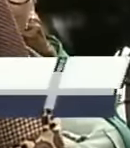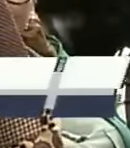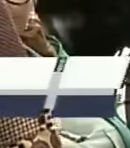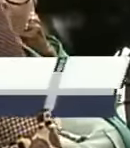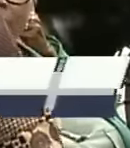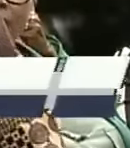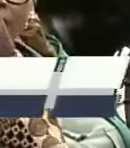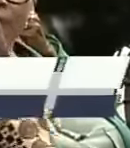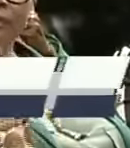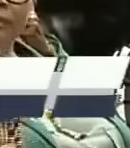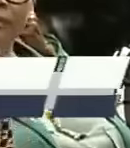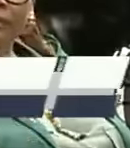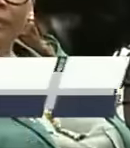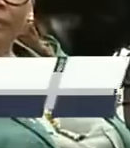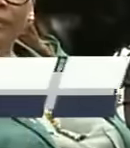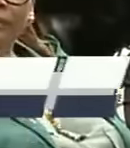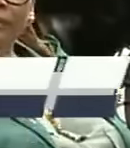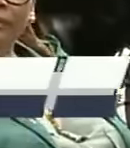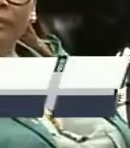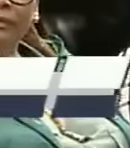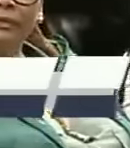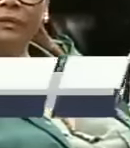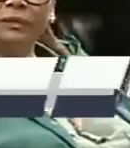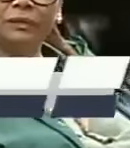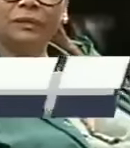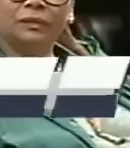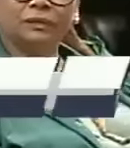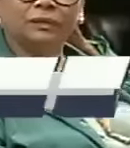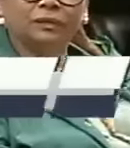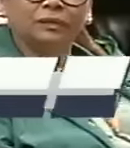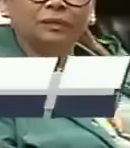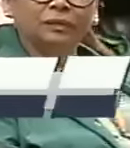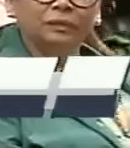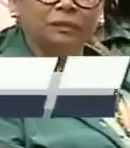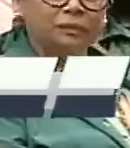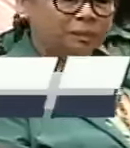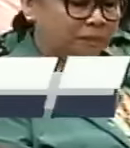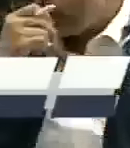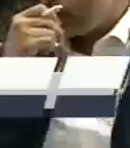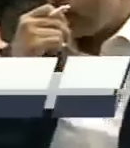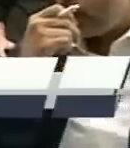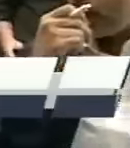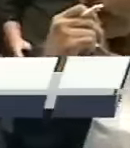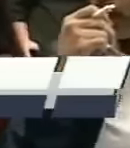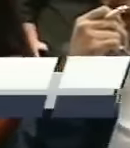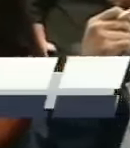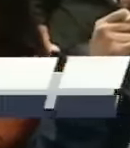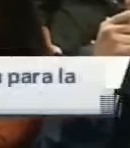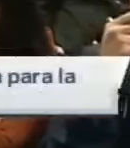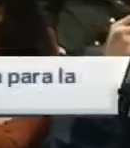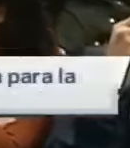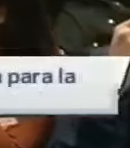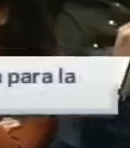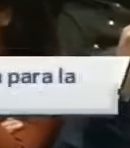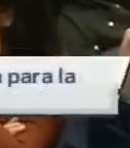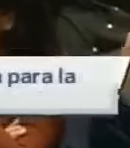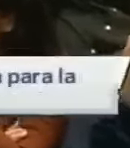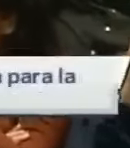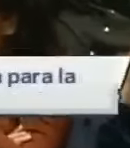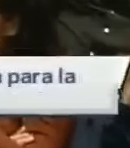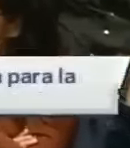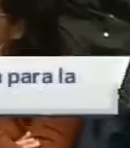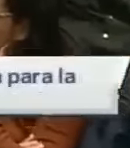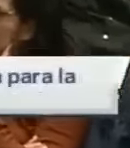Guasábara, con los hermanos Guayú, con los hermanos Inga, que se encuentran en el Estado Mérida. Anduve